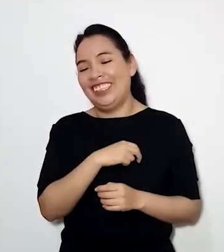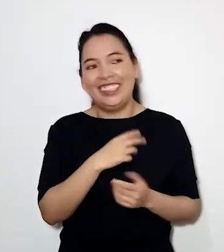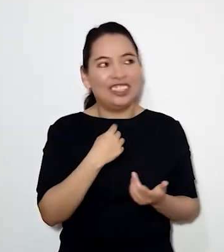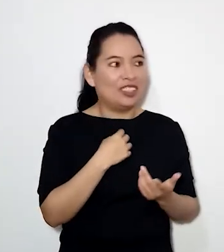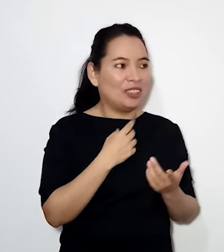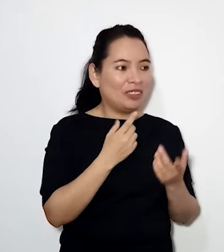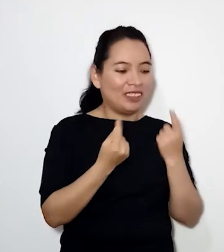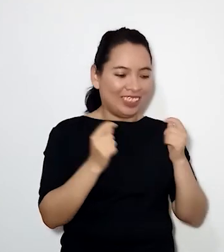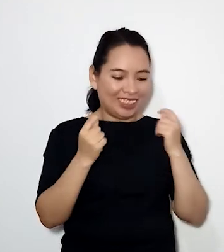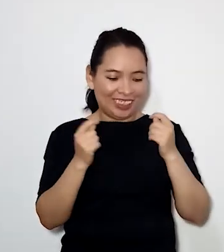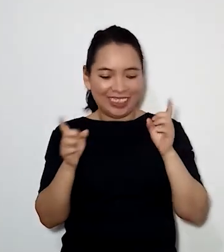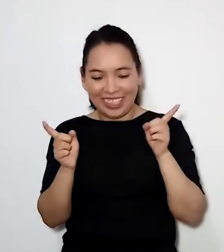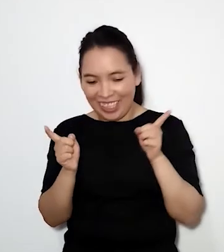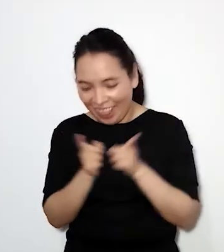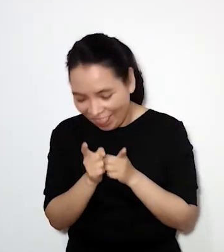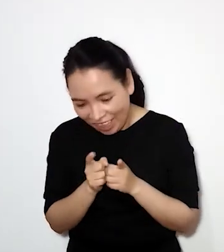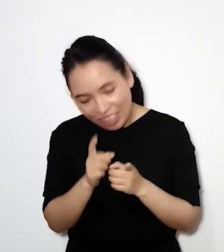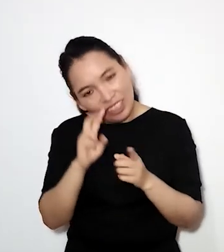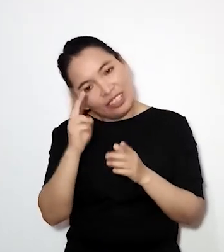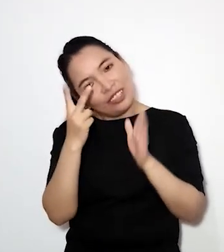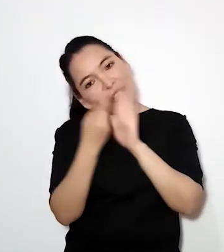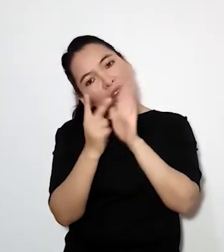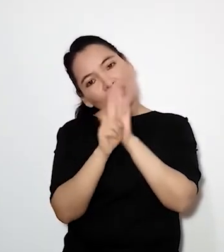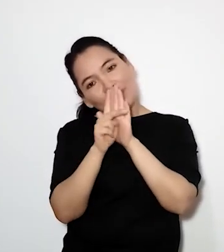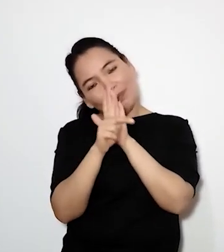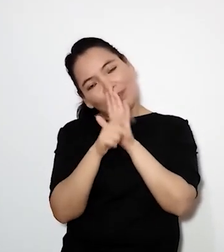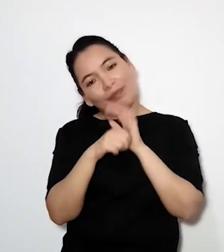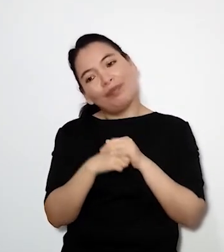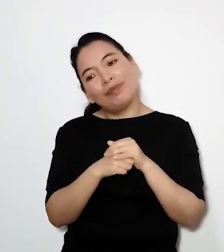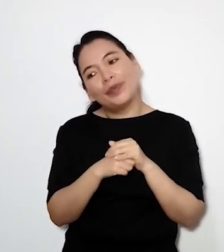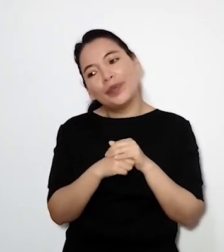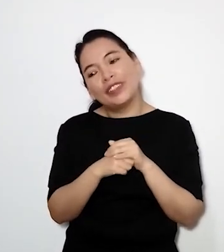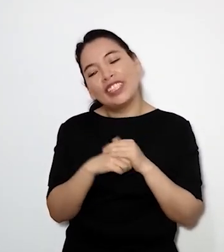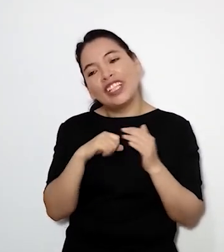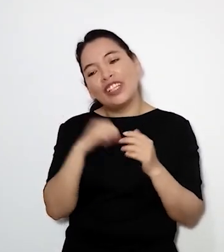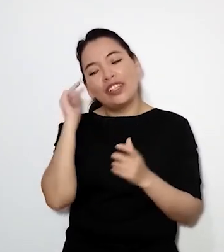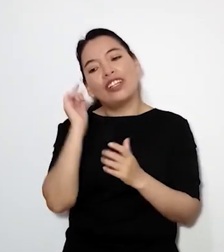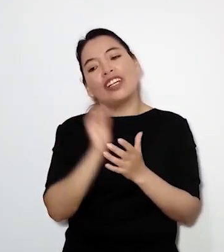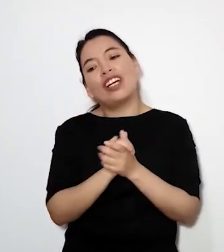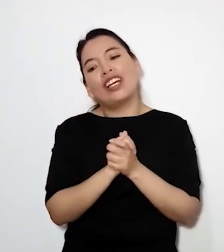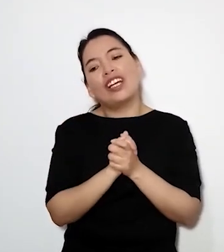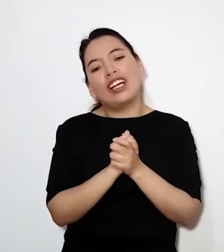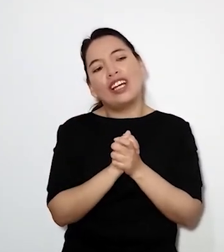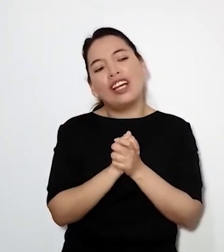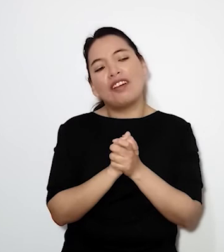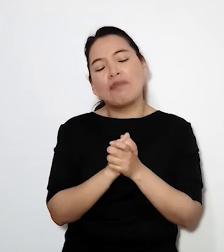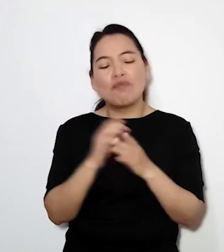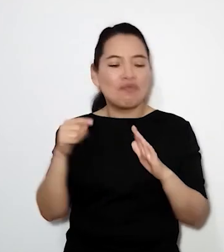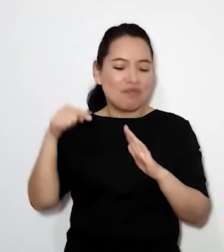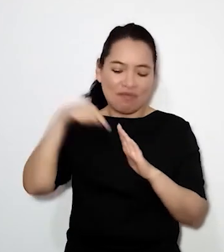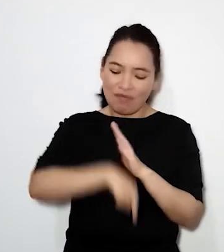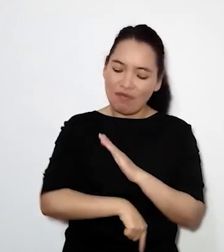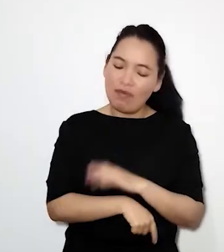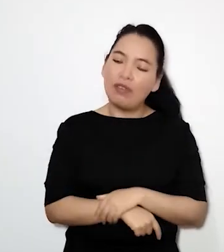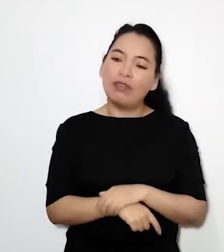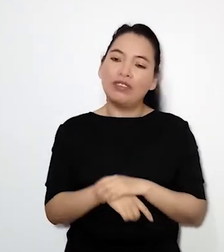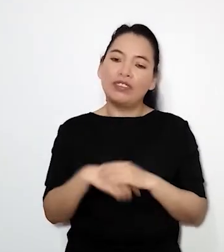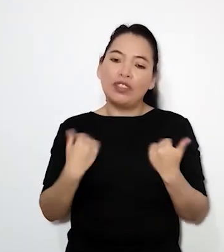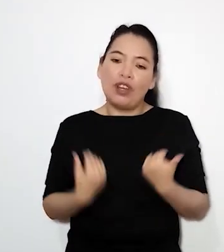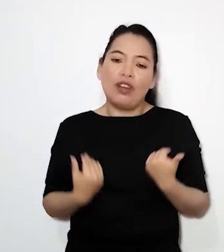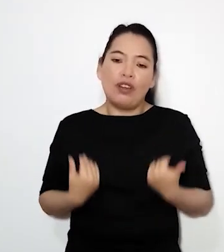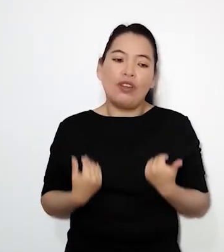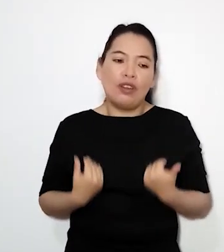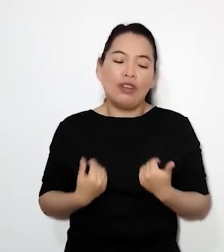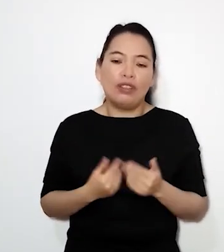minutos. Creo que lo que es fundamental en estos momentos, cuando hablamos de fomentar